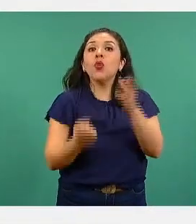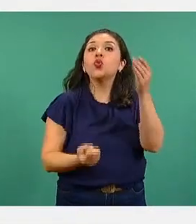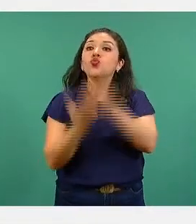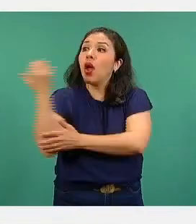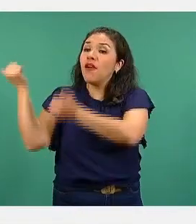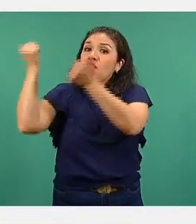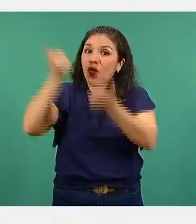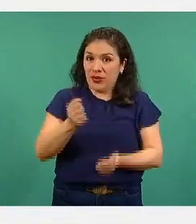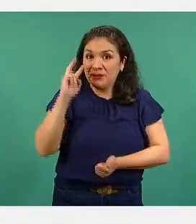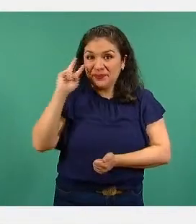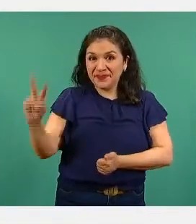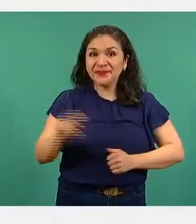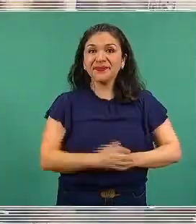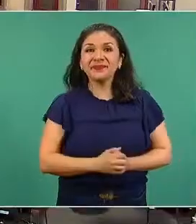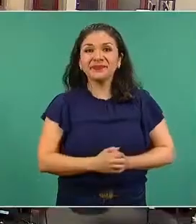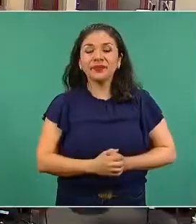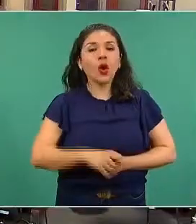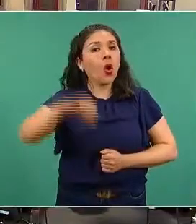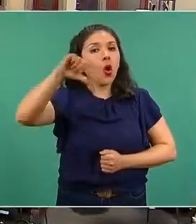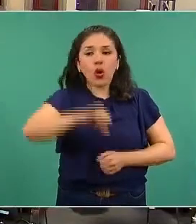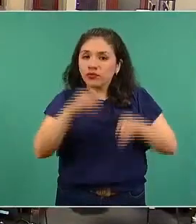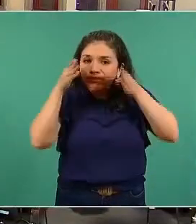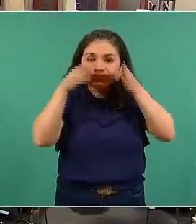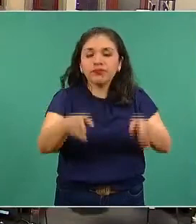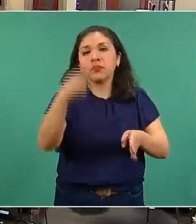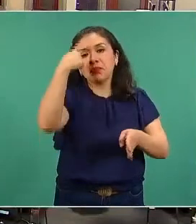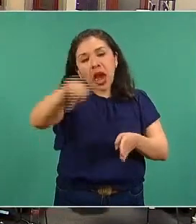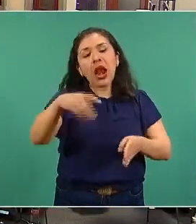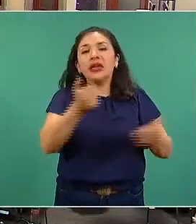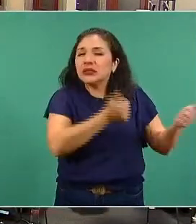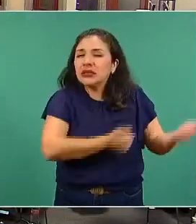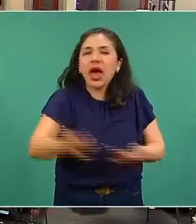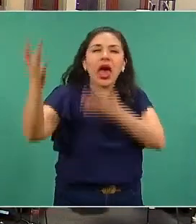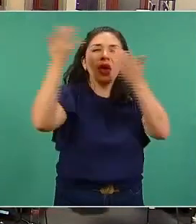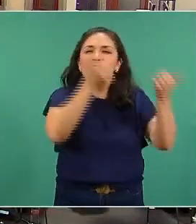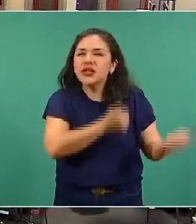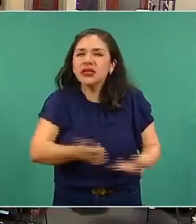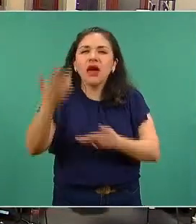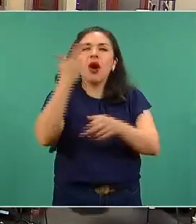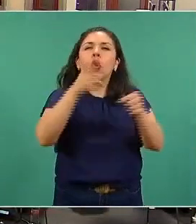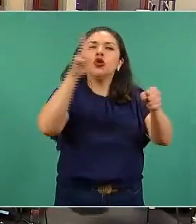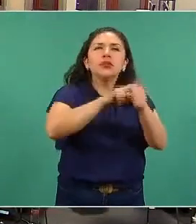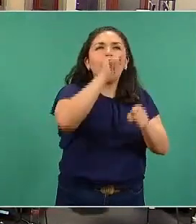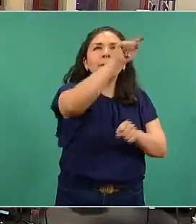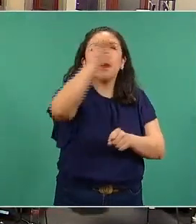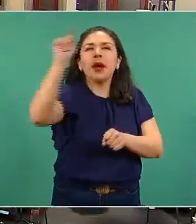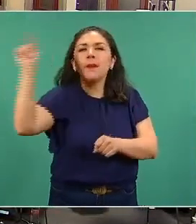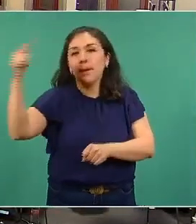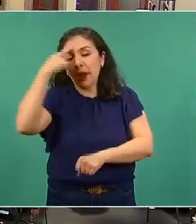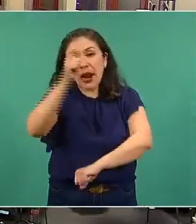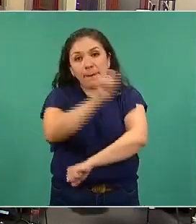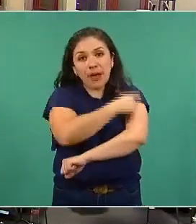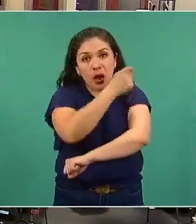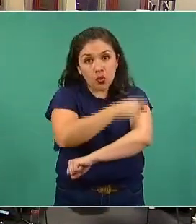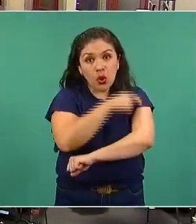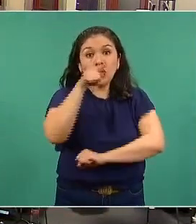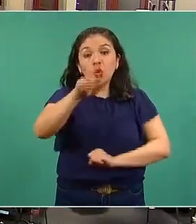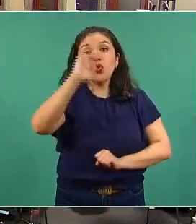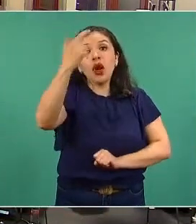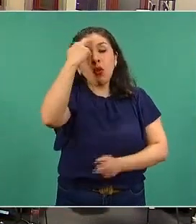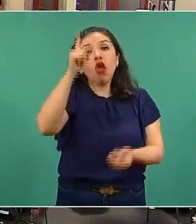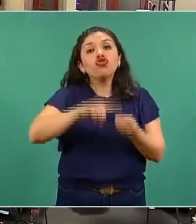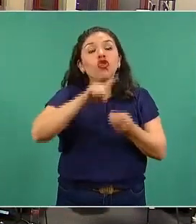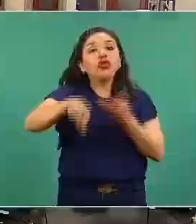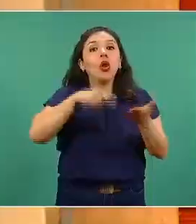si me pasa a la siguiente, se dedicó fundamentalmente a trasladar a cada una de las unidades de vacunación. Recordar que los puntos